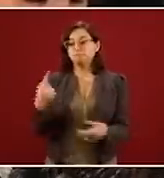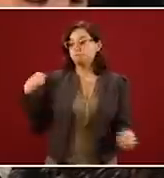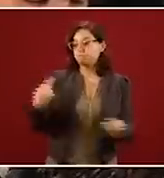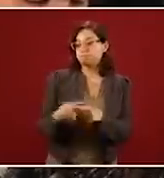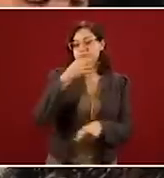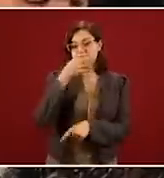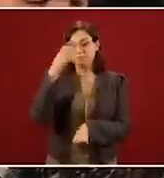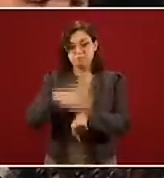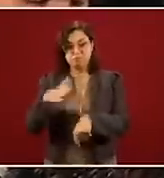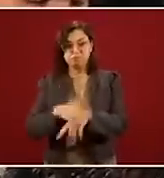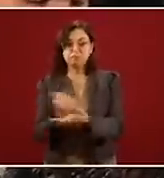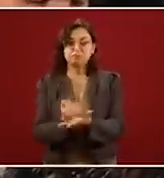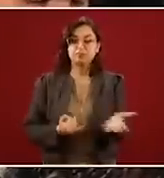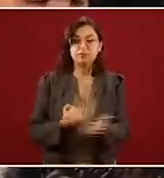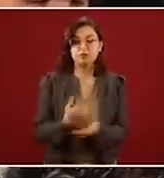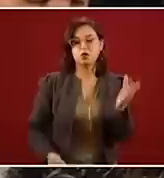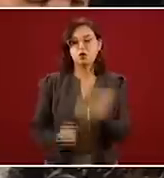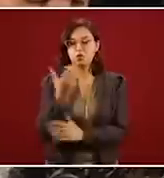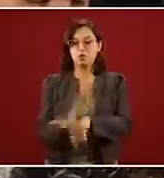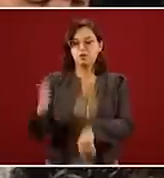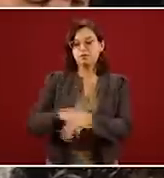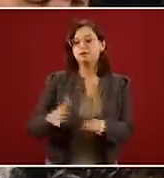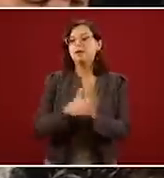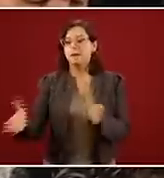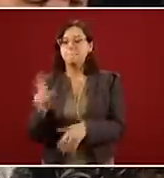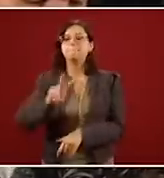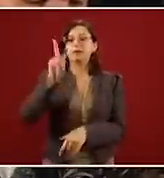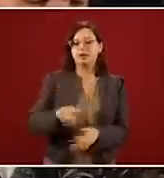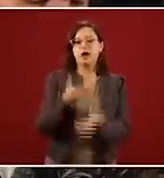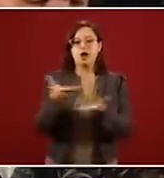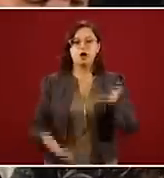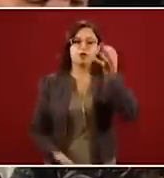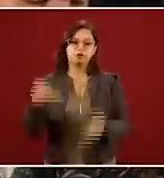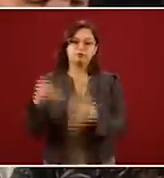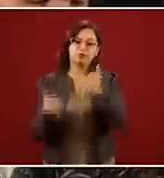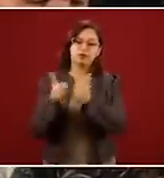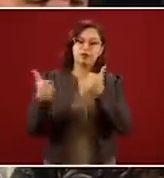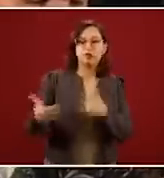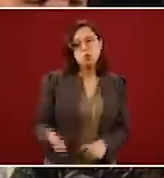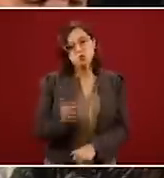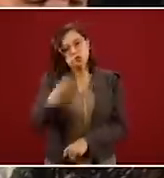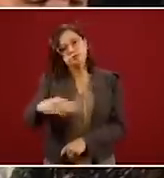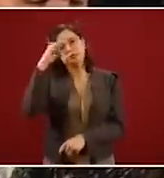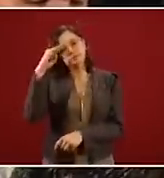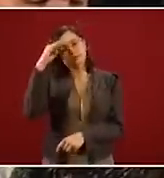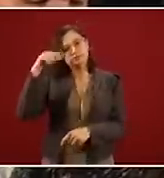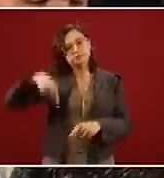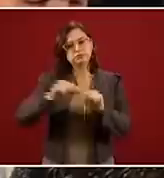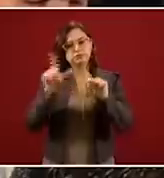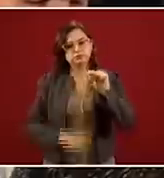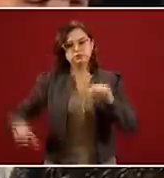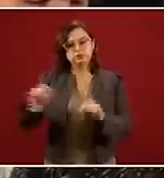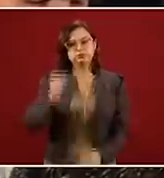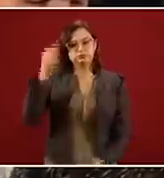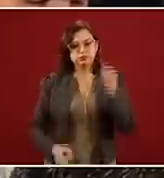últimas horas ya en esta administración, si bien es cierto que el Poder Judicial es un poder autónomo, ¿cómo usted considera que la justicia en México